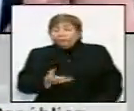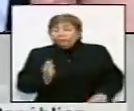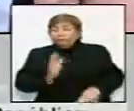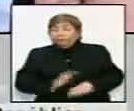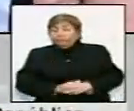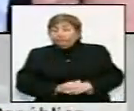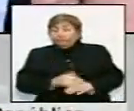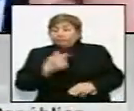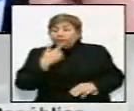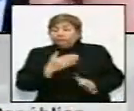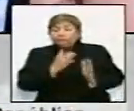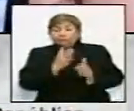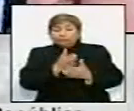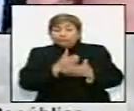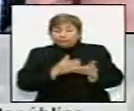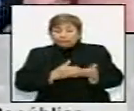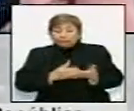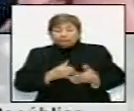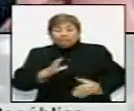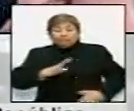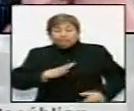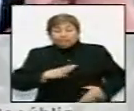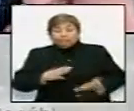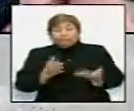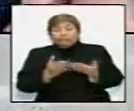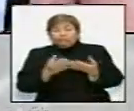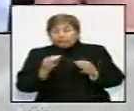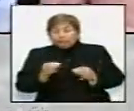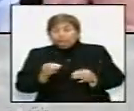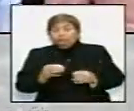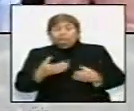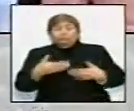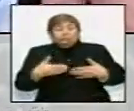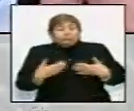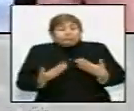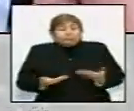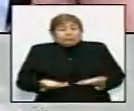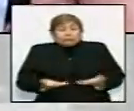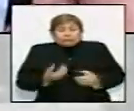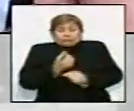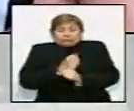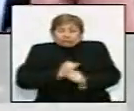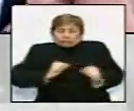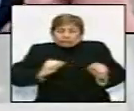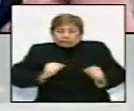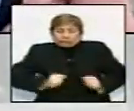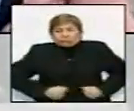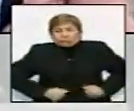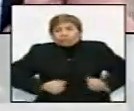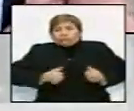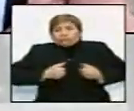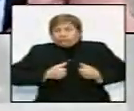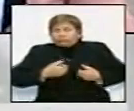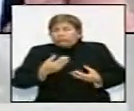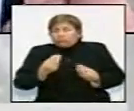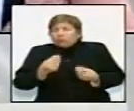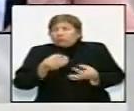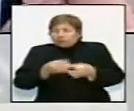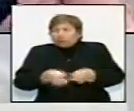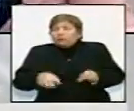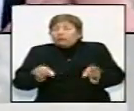todo es una parte de una educación cívica y esto permite que se puedan salvar muchas vidas, ¿no? Eso es lo más